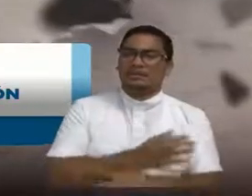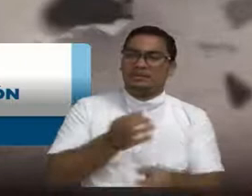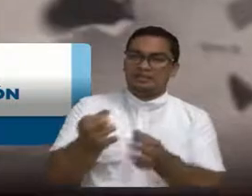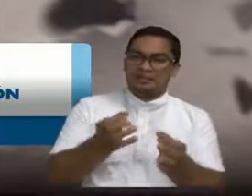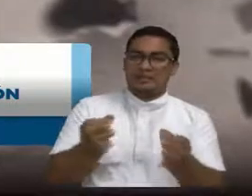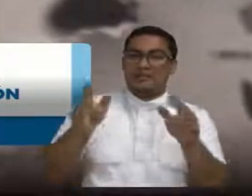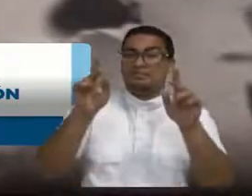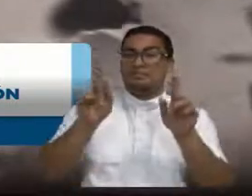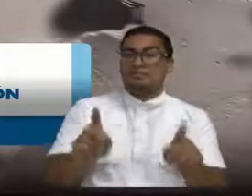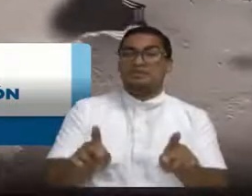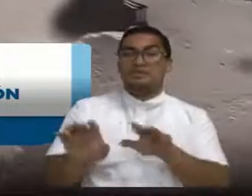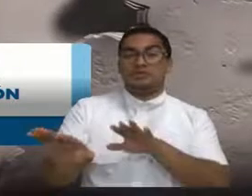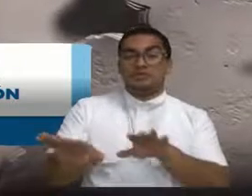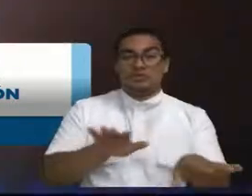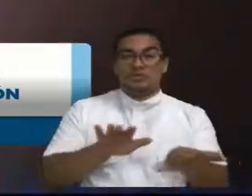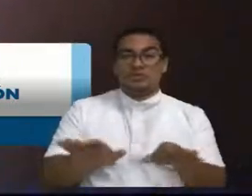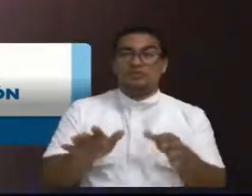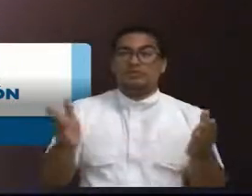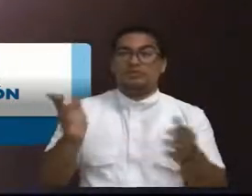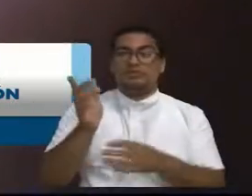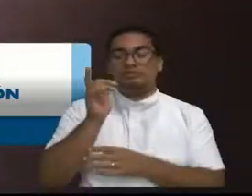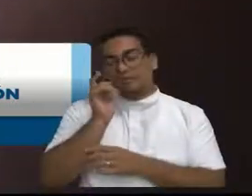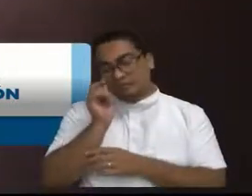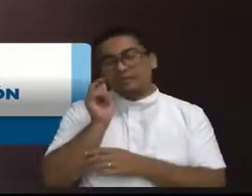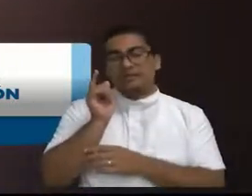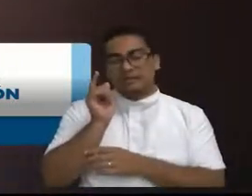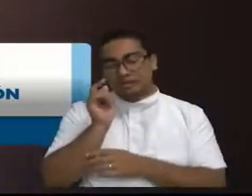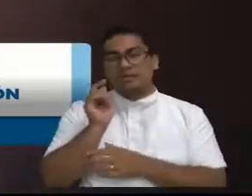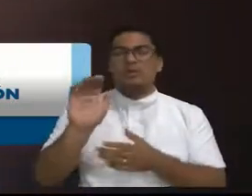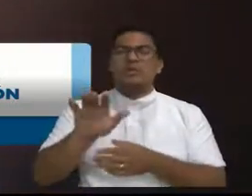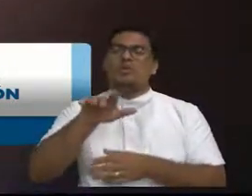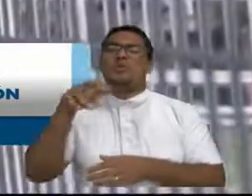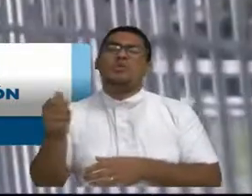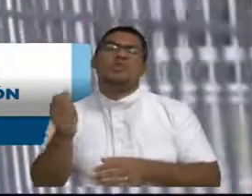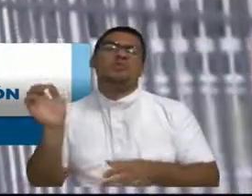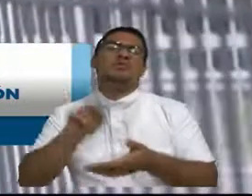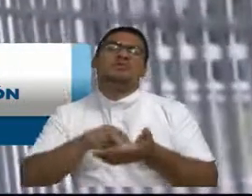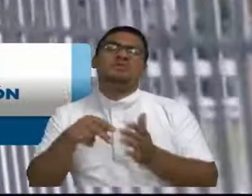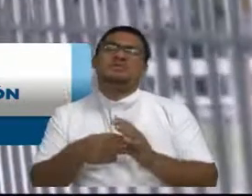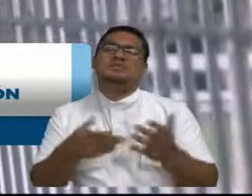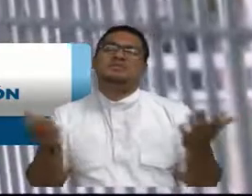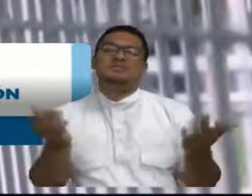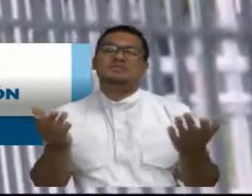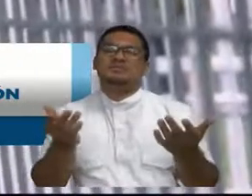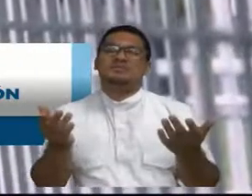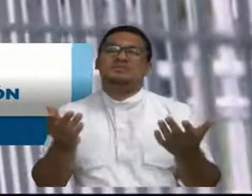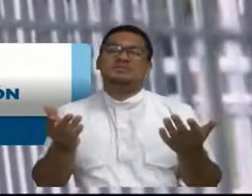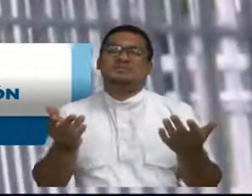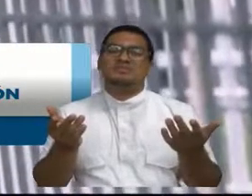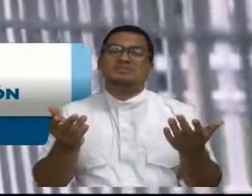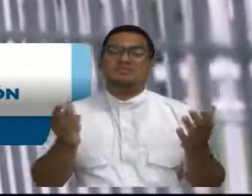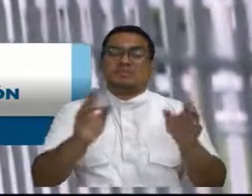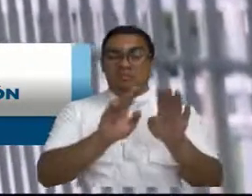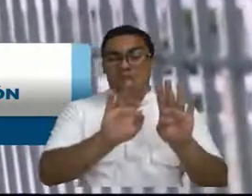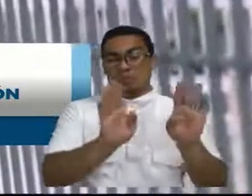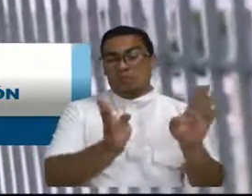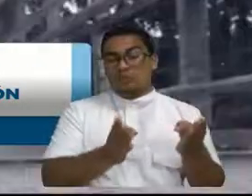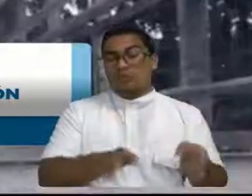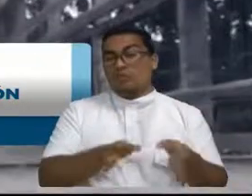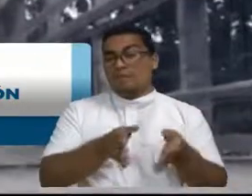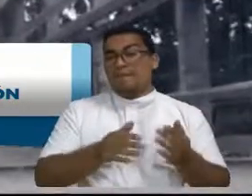que no puede conciliar el sueño. Hay otras señales que nos indican, generalmente la mujer